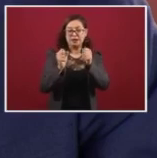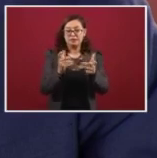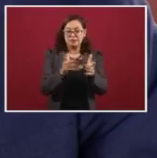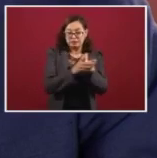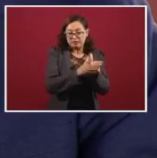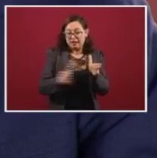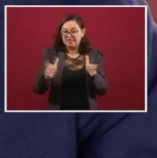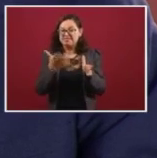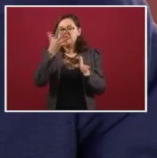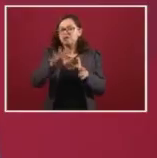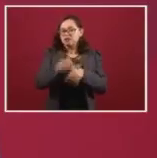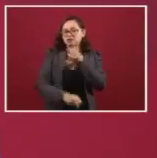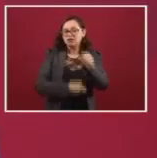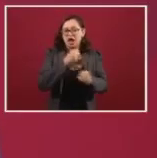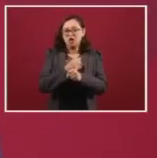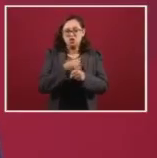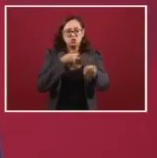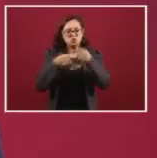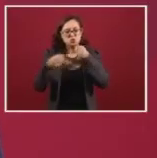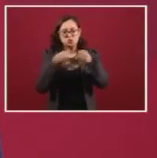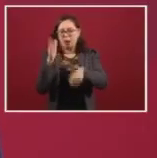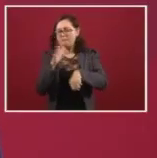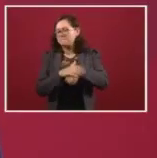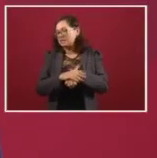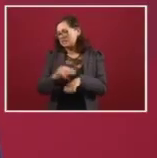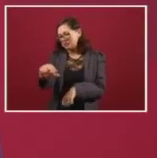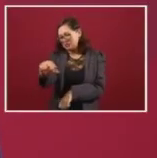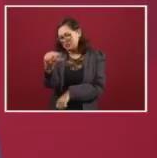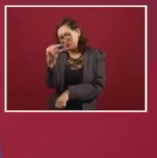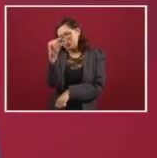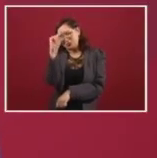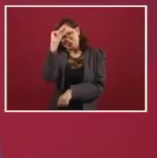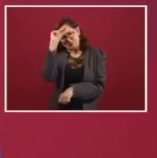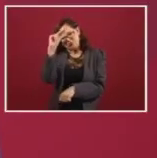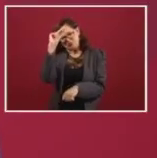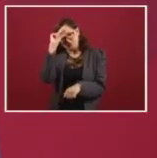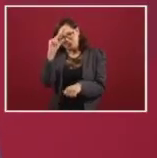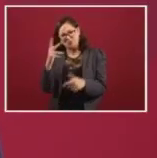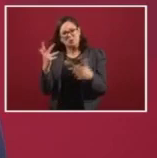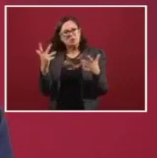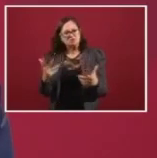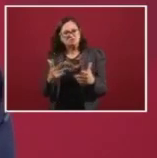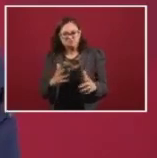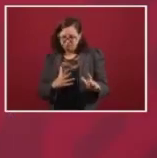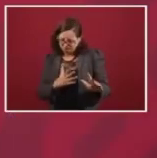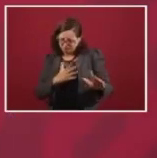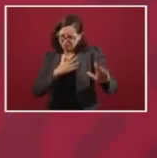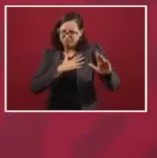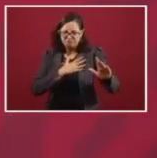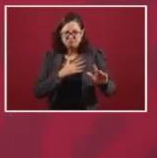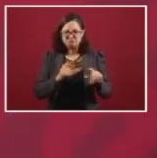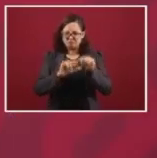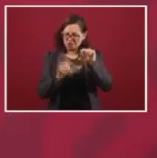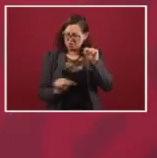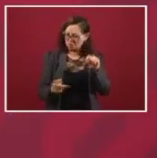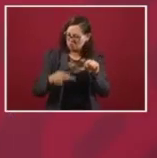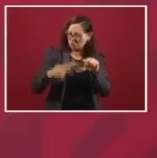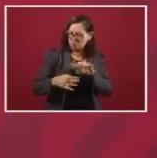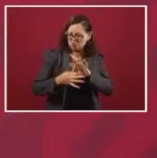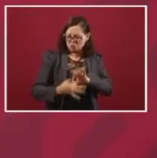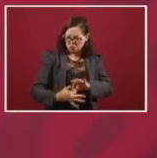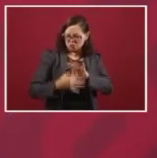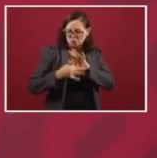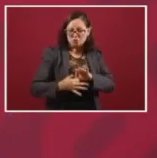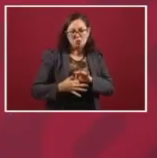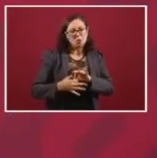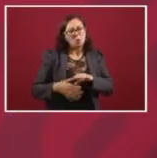escritores, los más inteligentes, los más comprometidos, los más patriotas que se haya